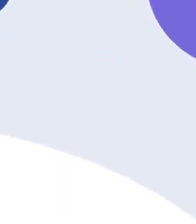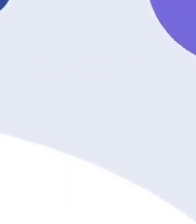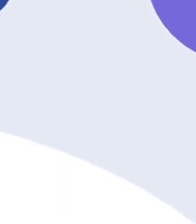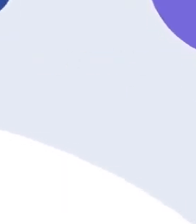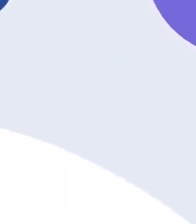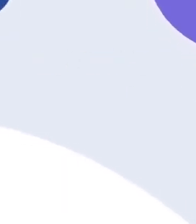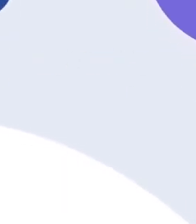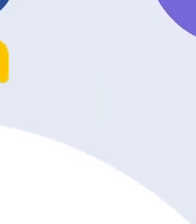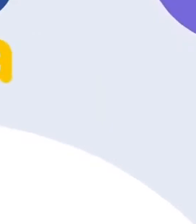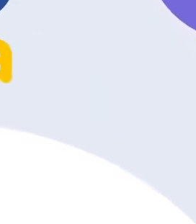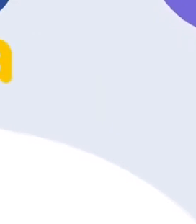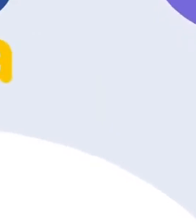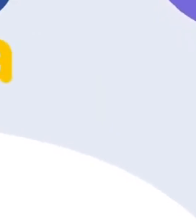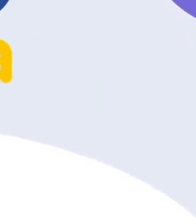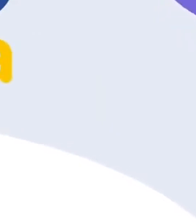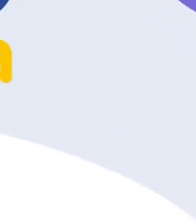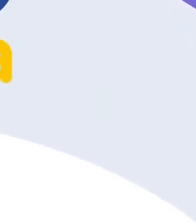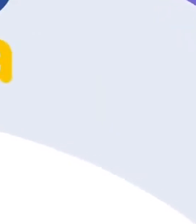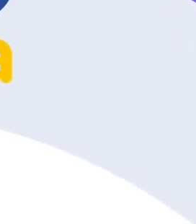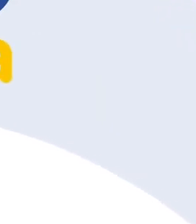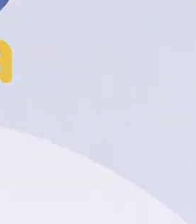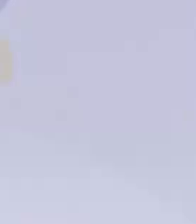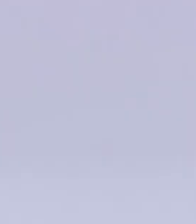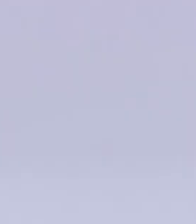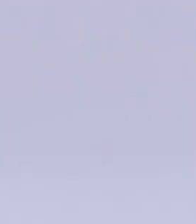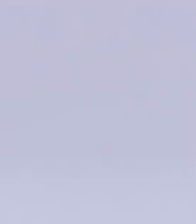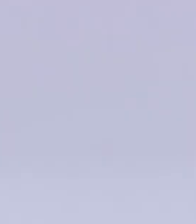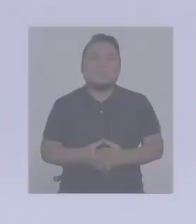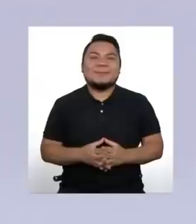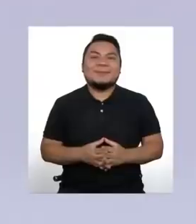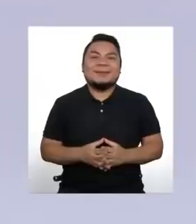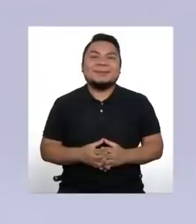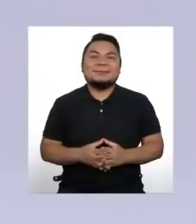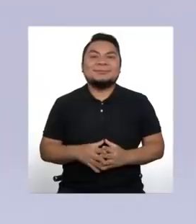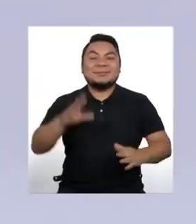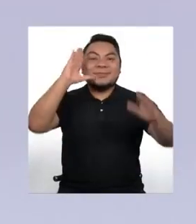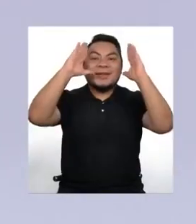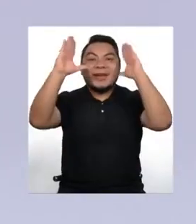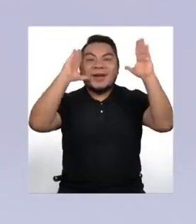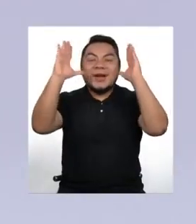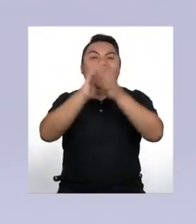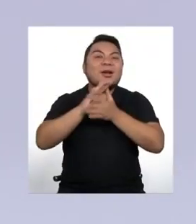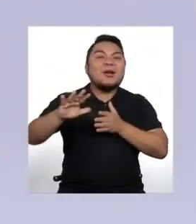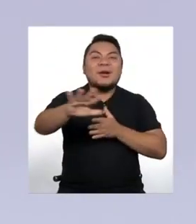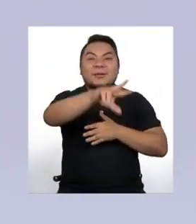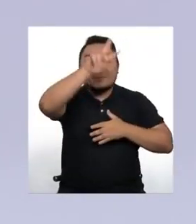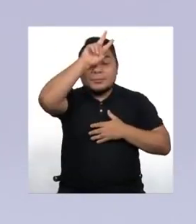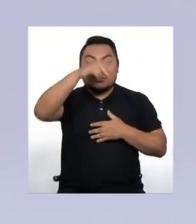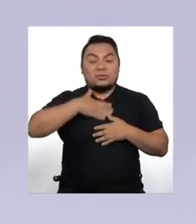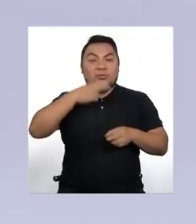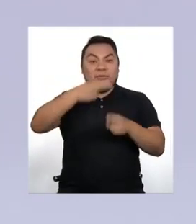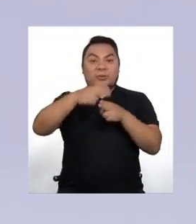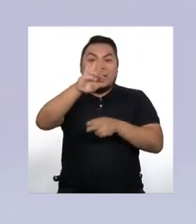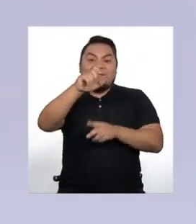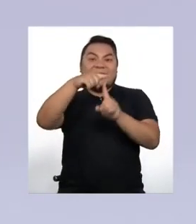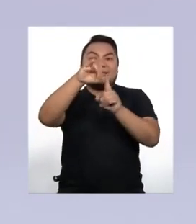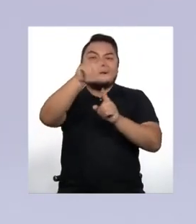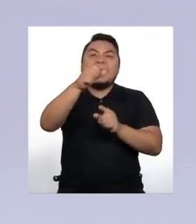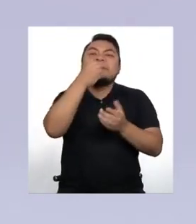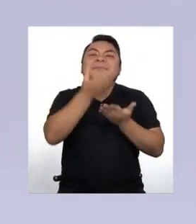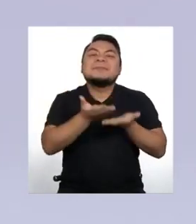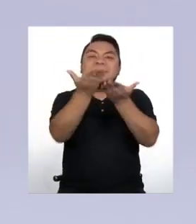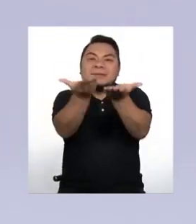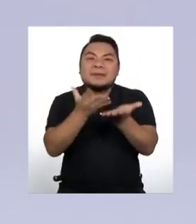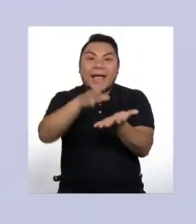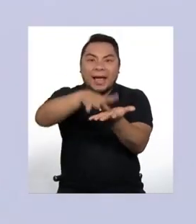Educación para que las niñas y los niños de nivel inicial continúen aprendiendo desde casa. Continuamos en nuestra experiencia de